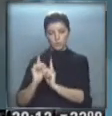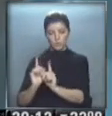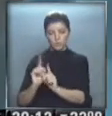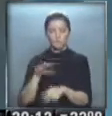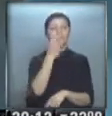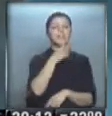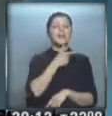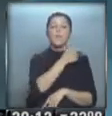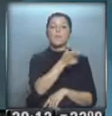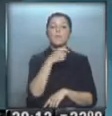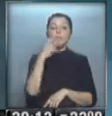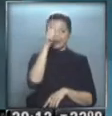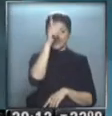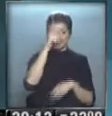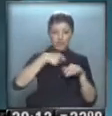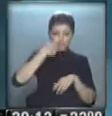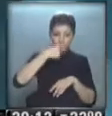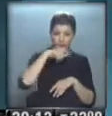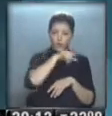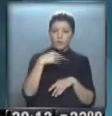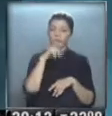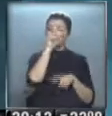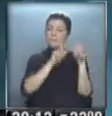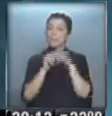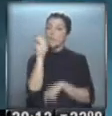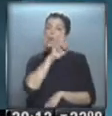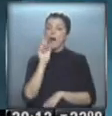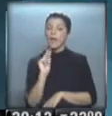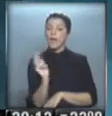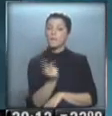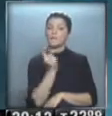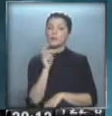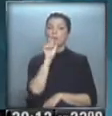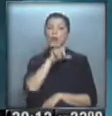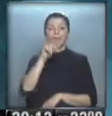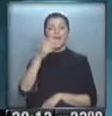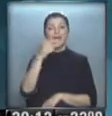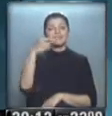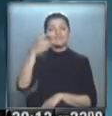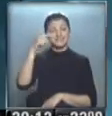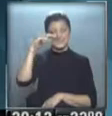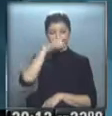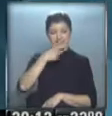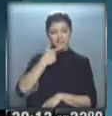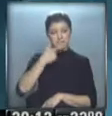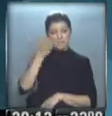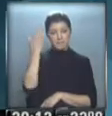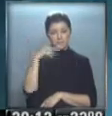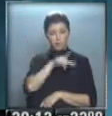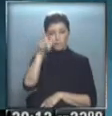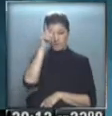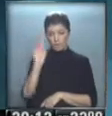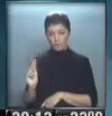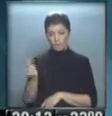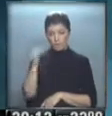Narcopolicía en Córdoba. La viuda del oficial Juan Alós, hallado muerto el pasado 7 de septiembre, denunció